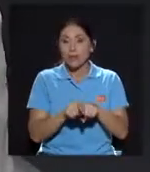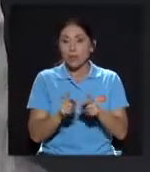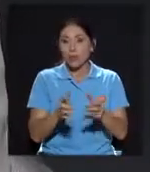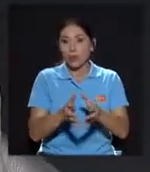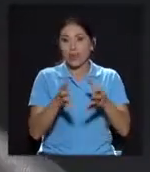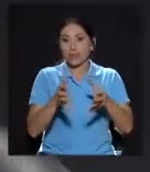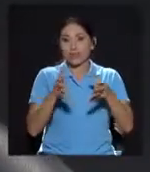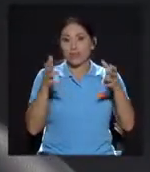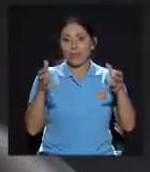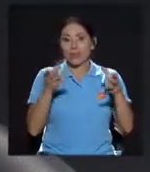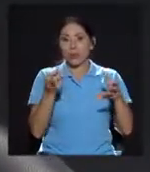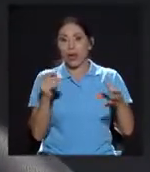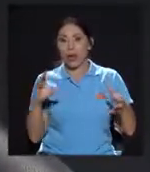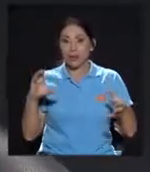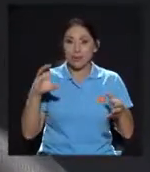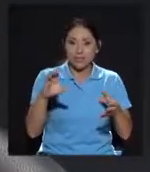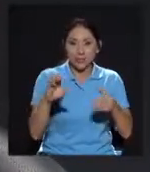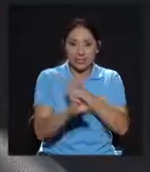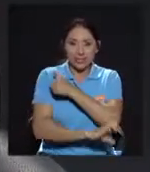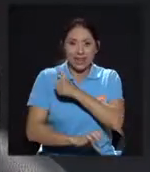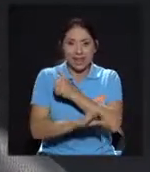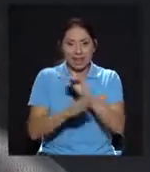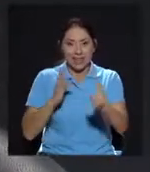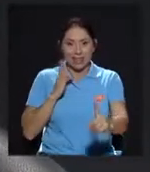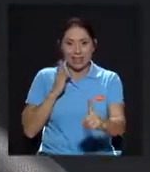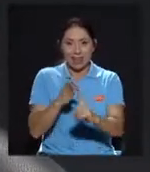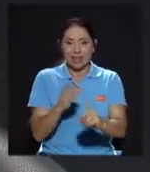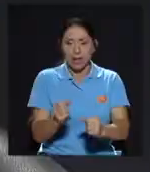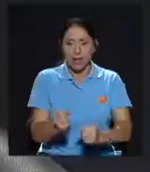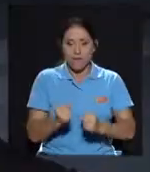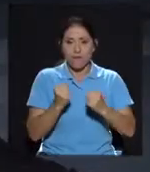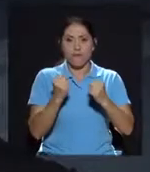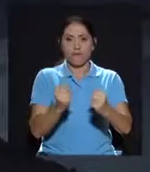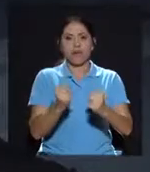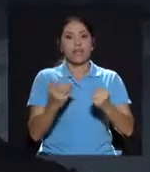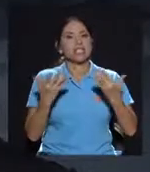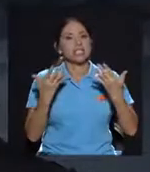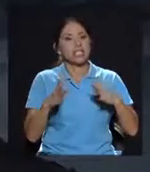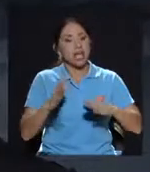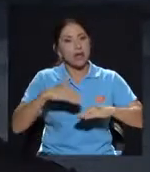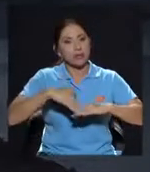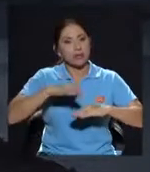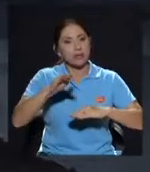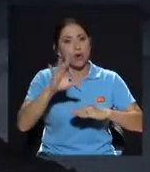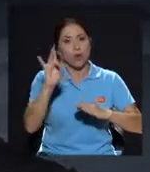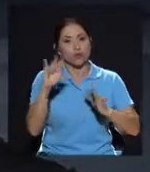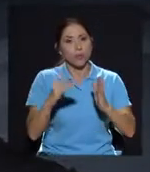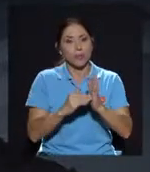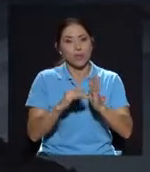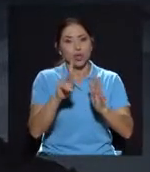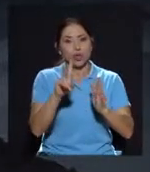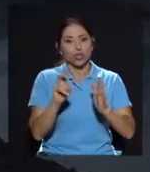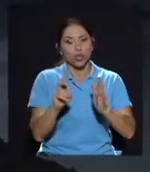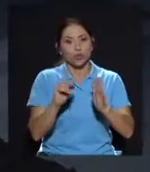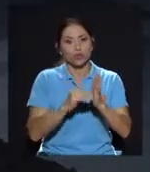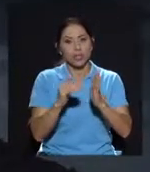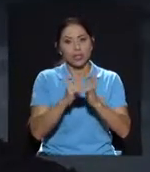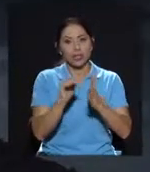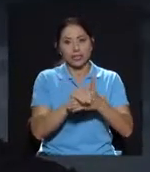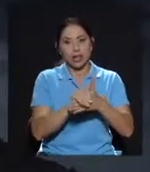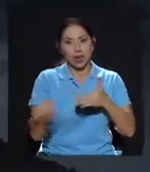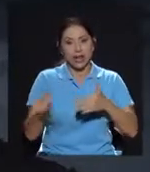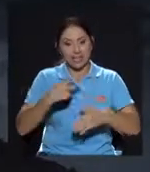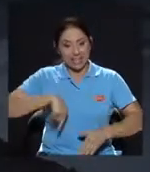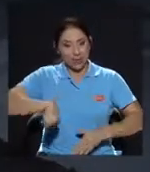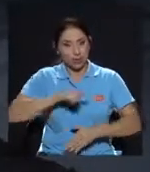muy muy sólido verdad logramos ya superar los 8 mil 200 millones de dólares que nos habíamos propuesto y ahora todo